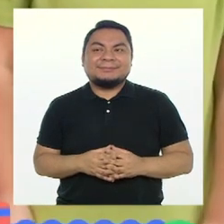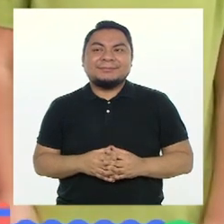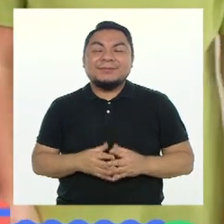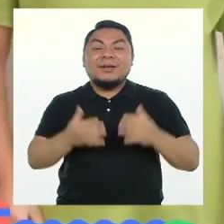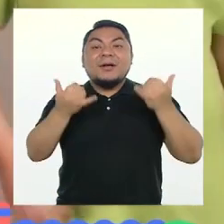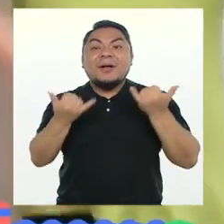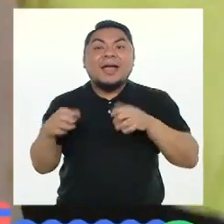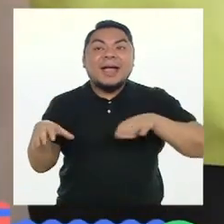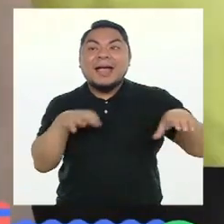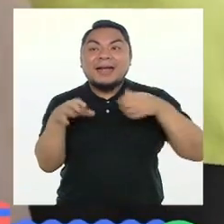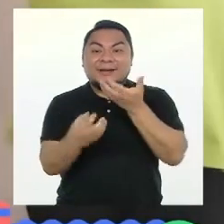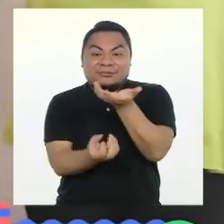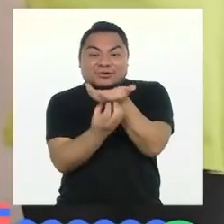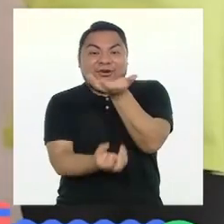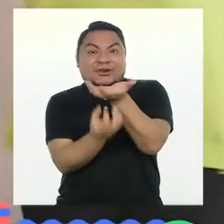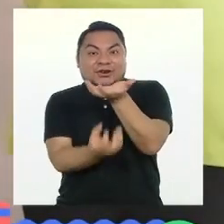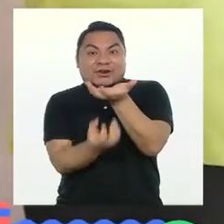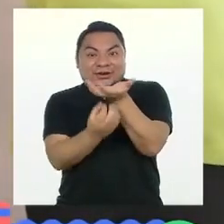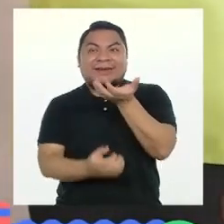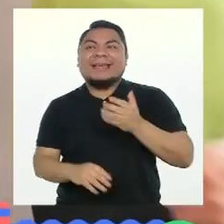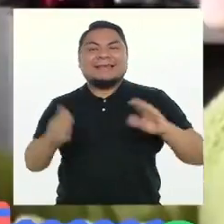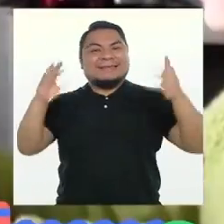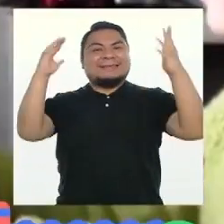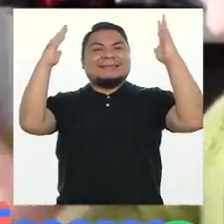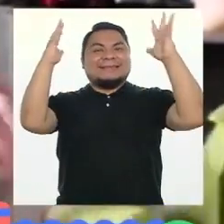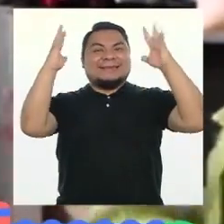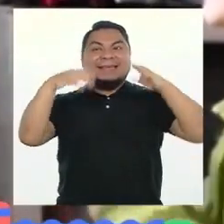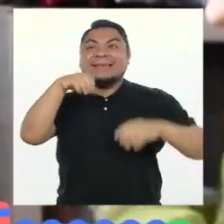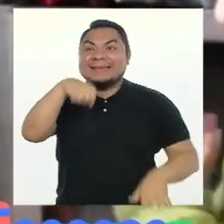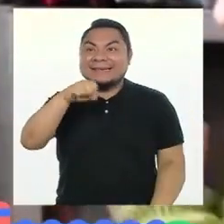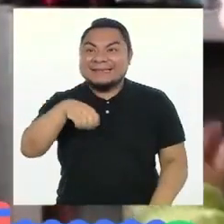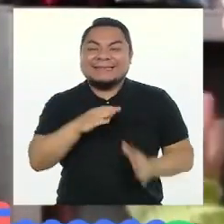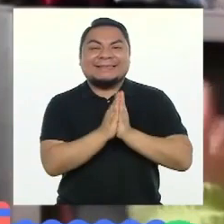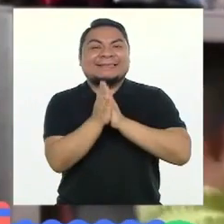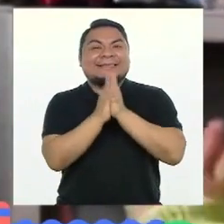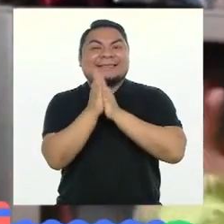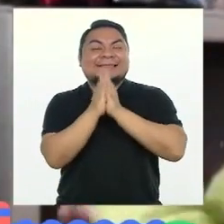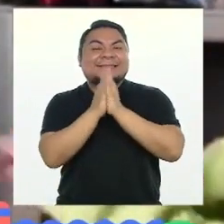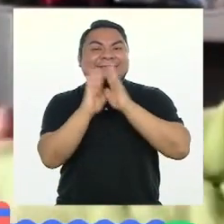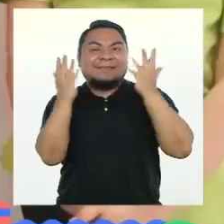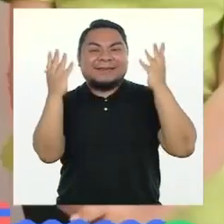¡Hoy haremos canchita! ¡Yay! ¡Sí! ¡Sí! Muy bien. A ver,